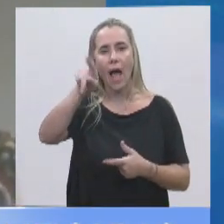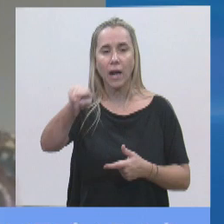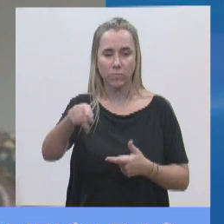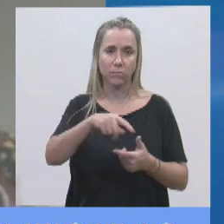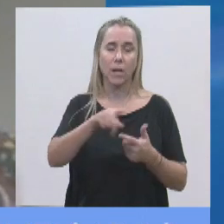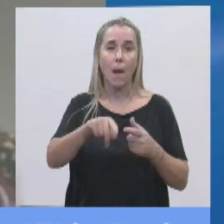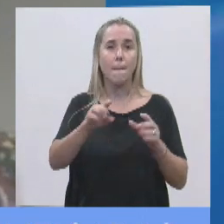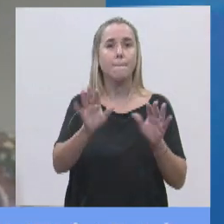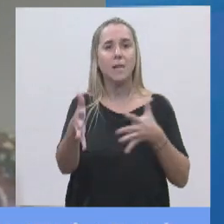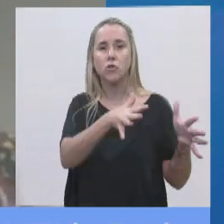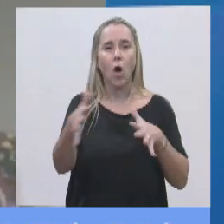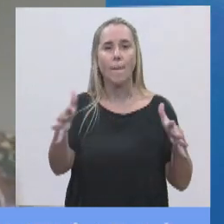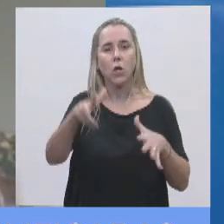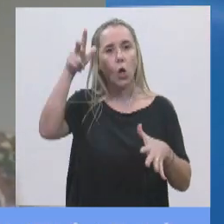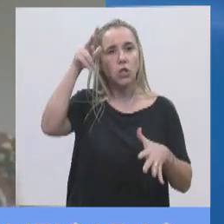hicieron